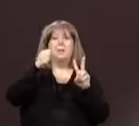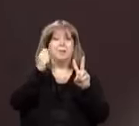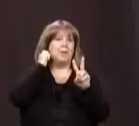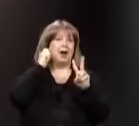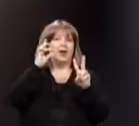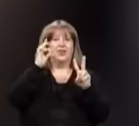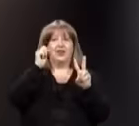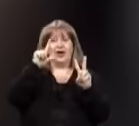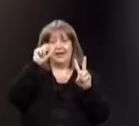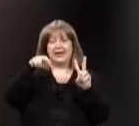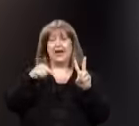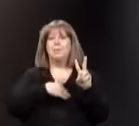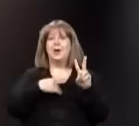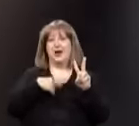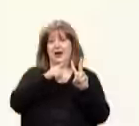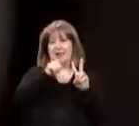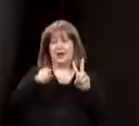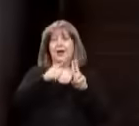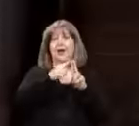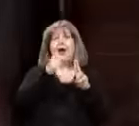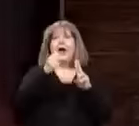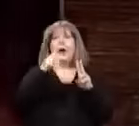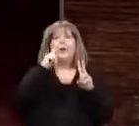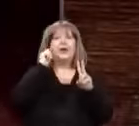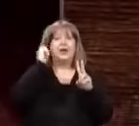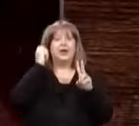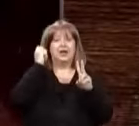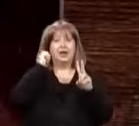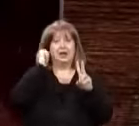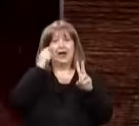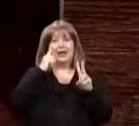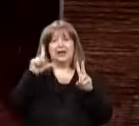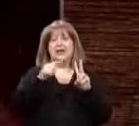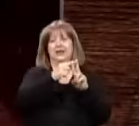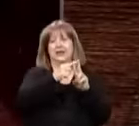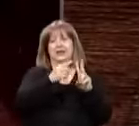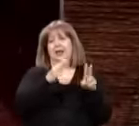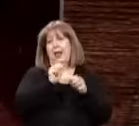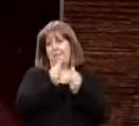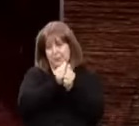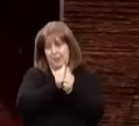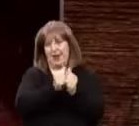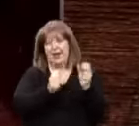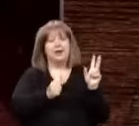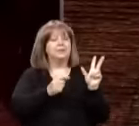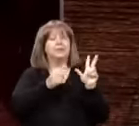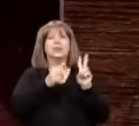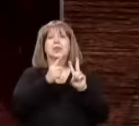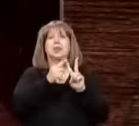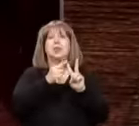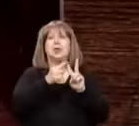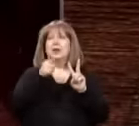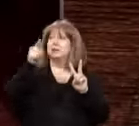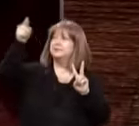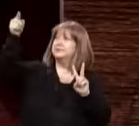Lucio y por otro lado Abigail es la madrastra, ¿no? Bueno, ahí estamos. Magdalena Espósito fue considerada